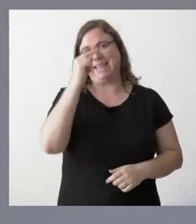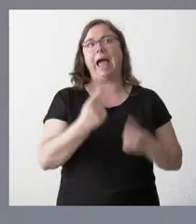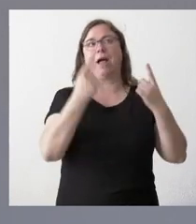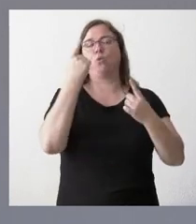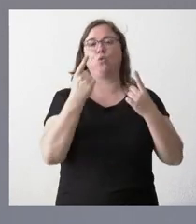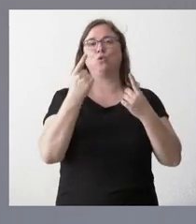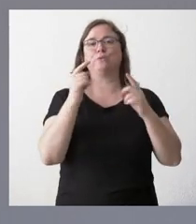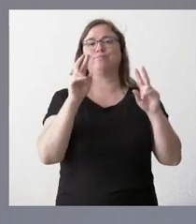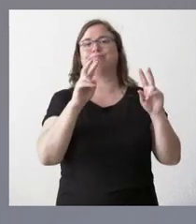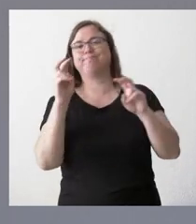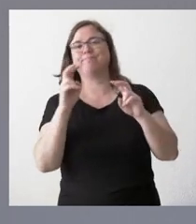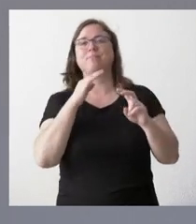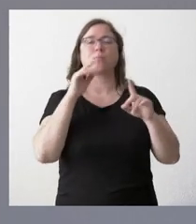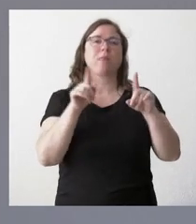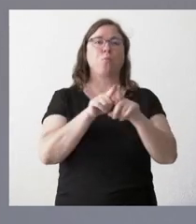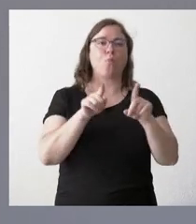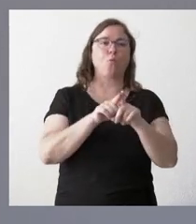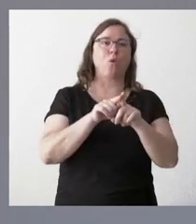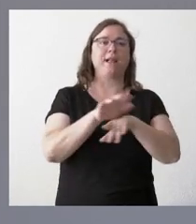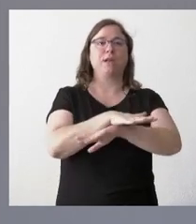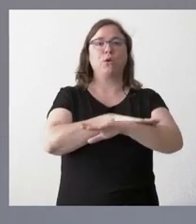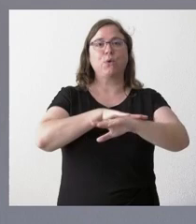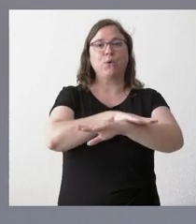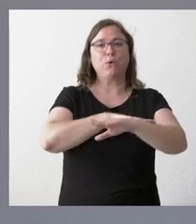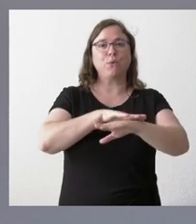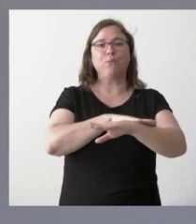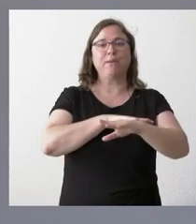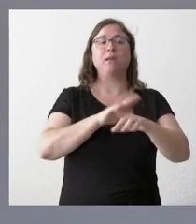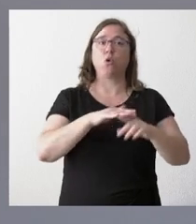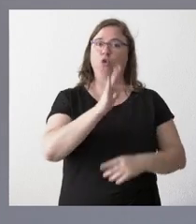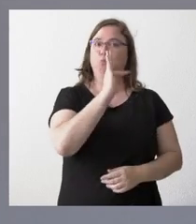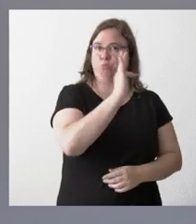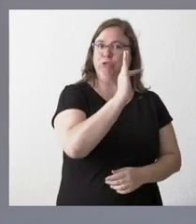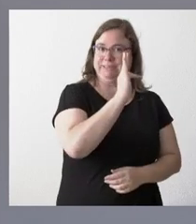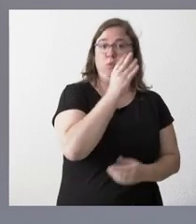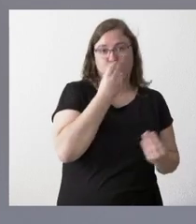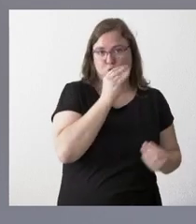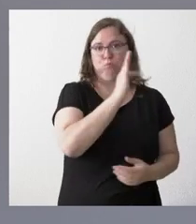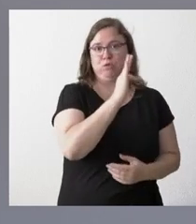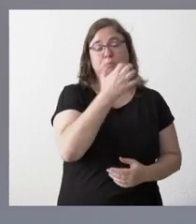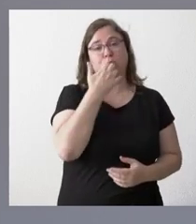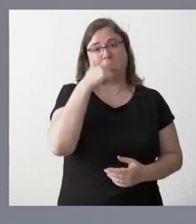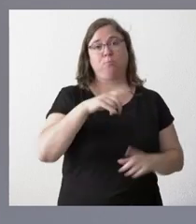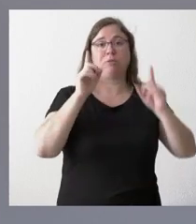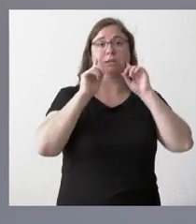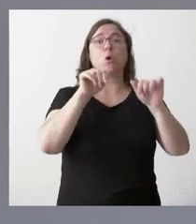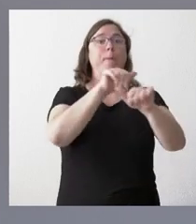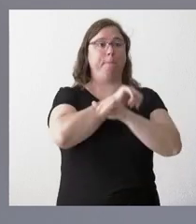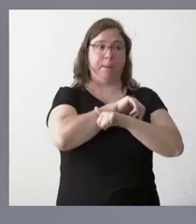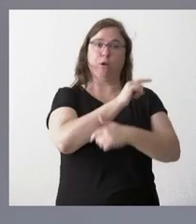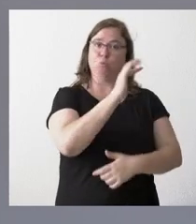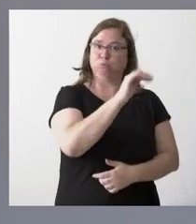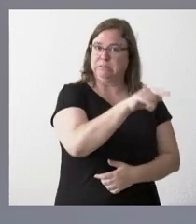aspectos donde el Gobierno ha tenido resultados muy positivos. Hoy hemos conocido los datos del paro que van en esa dirección, pero